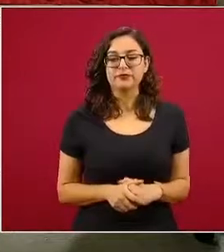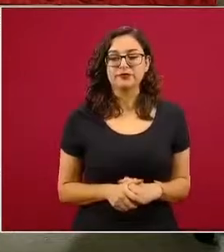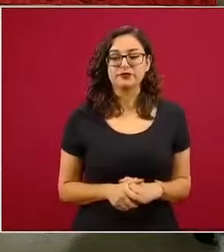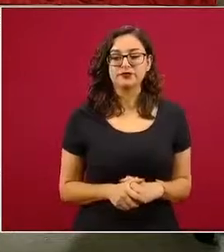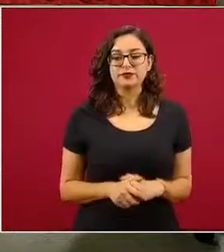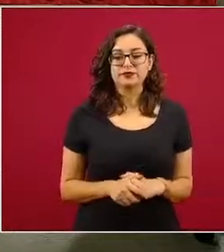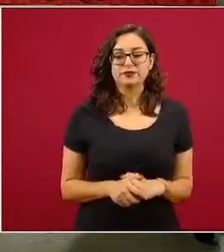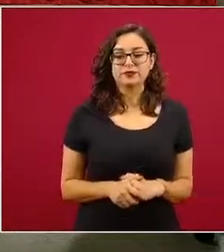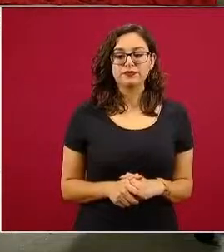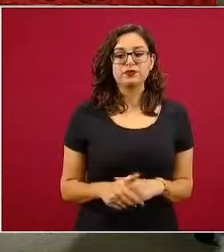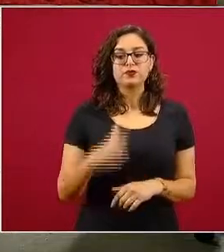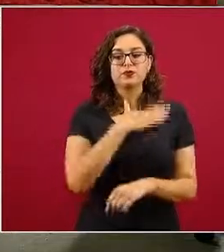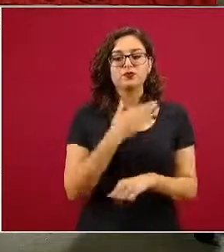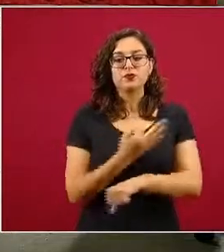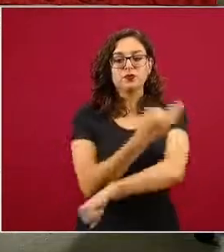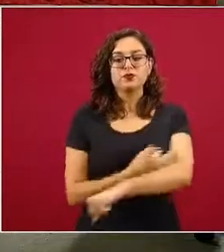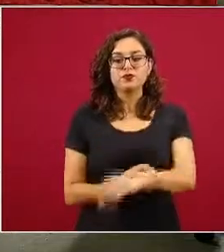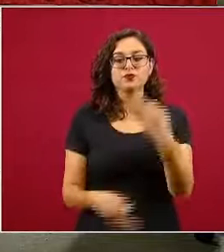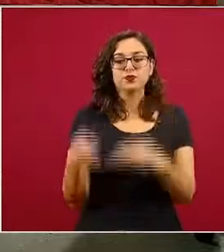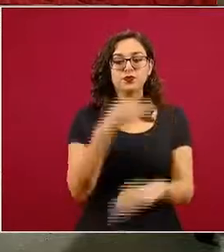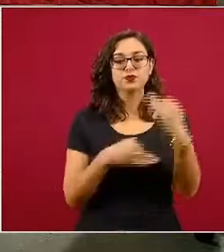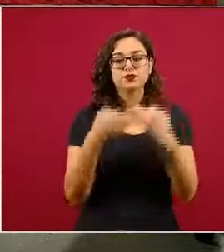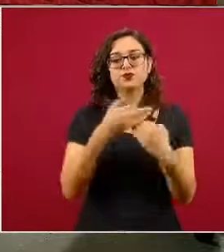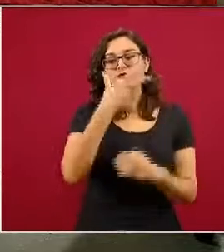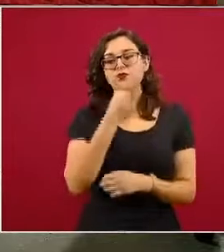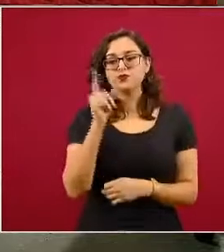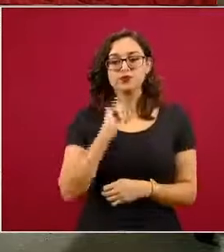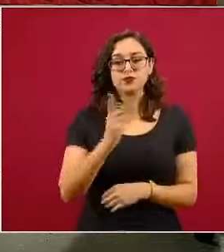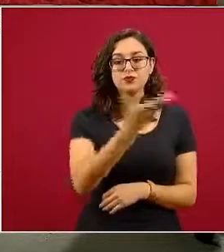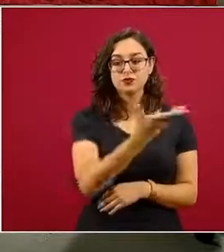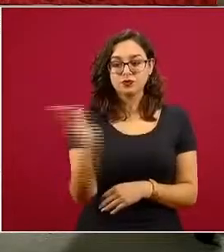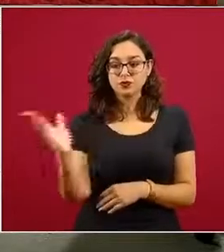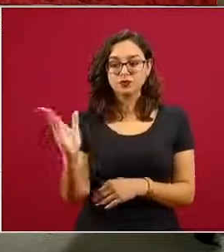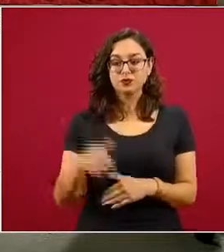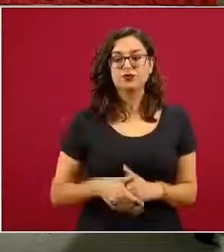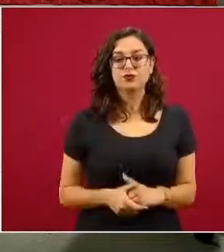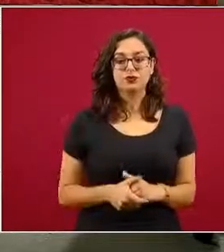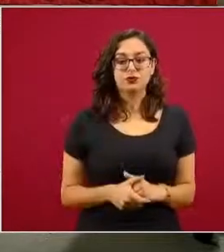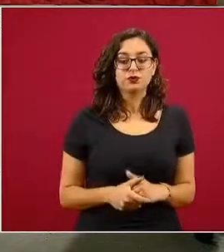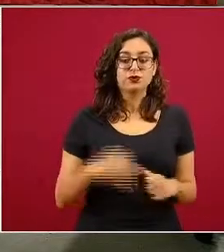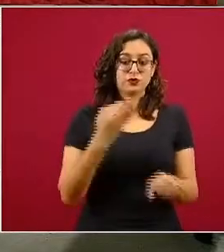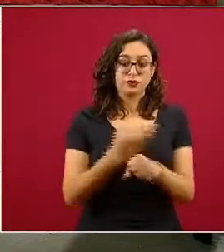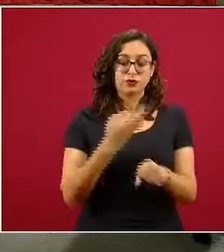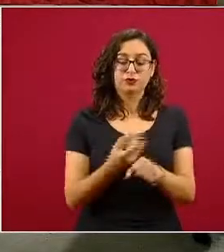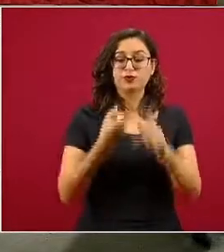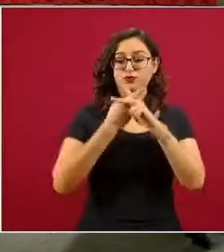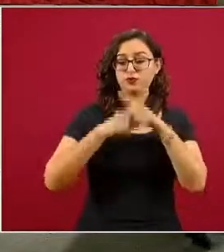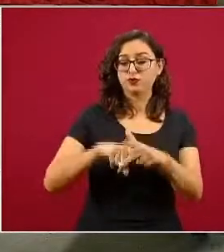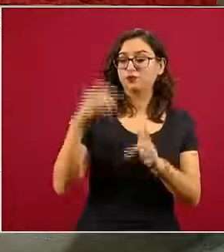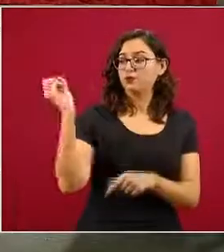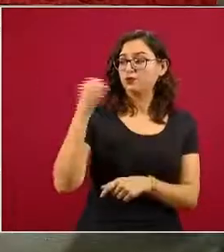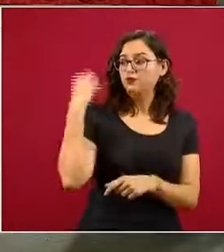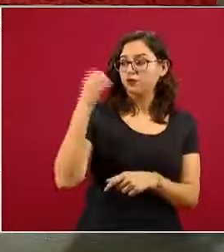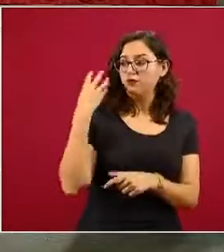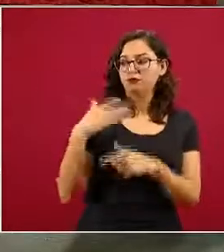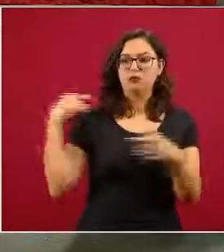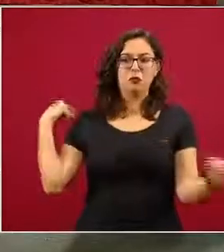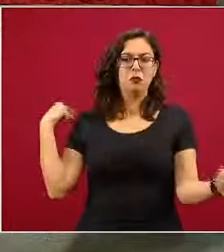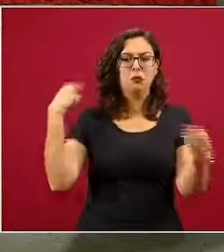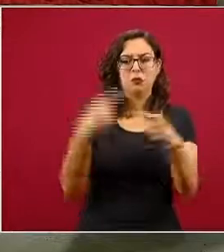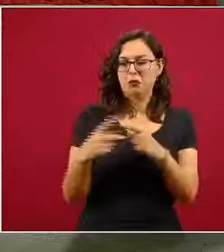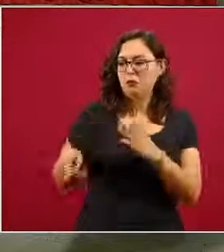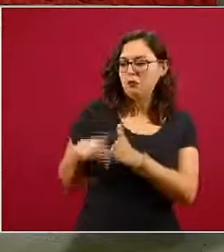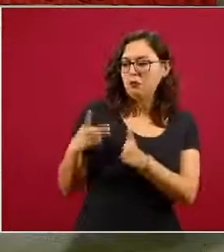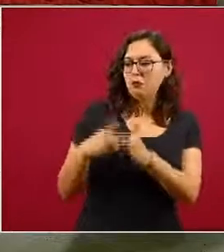Muy buenas tardes con todas y con todos. Vamos a iniciar la conferencia vespertina número 186